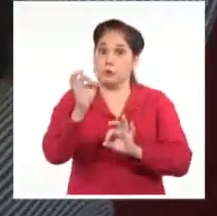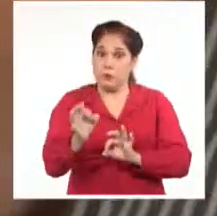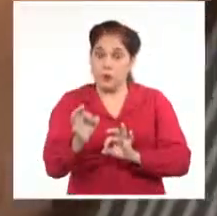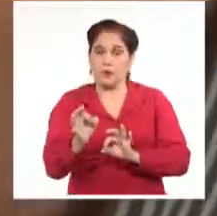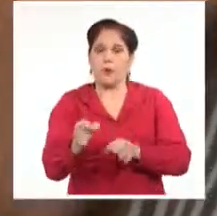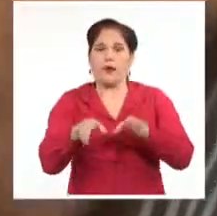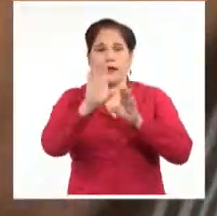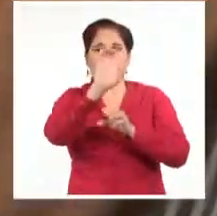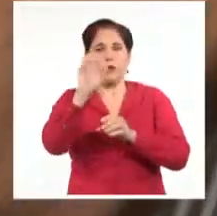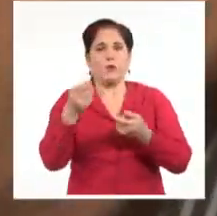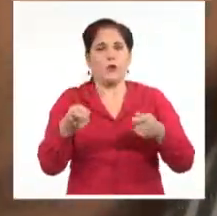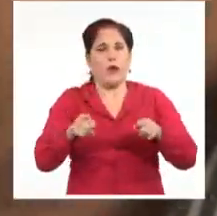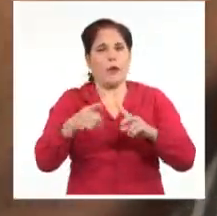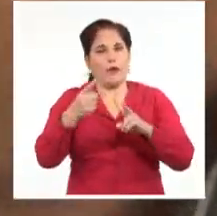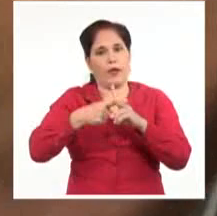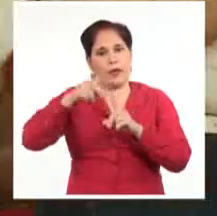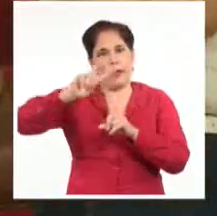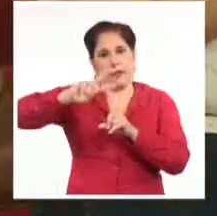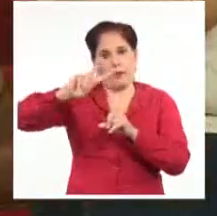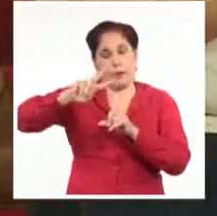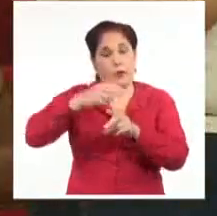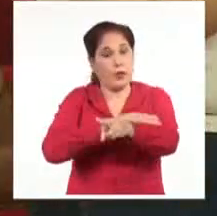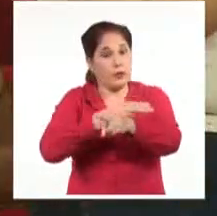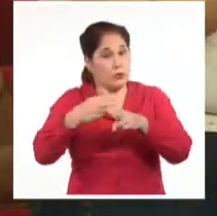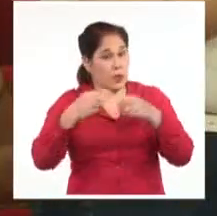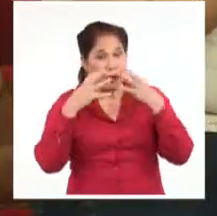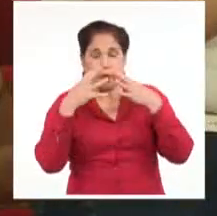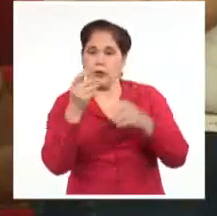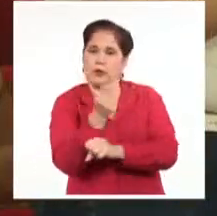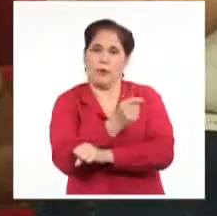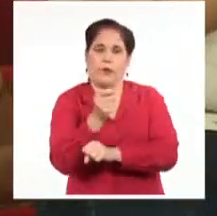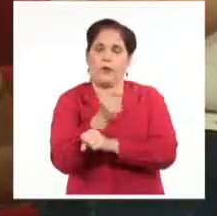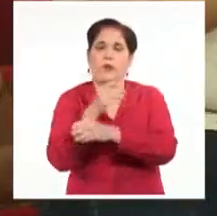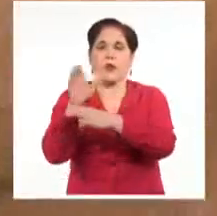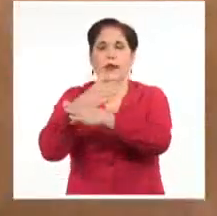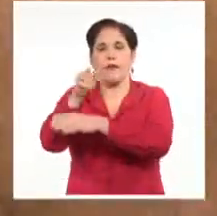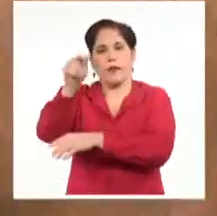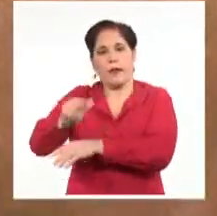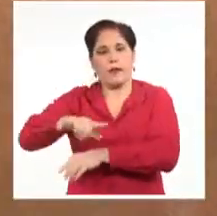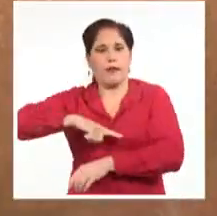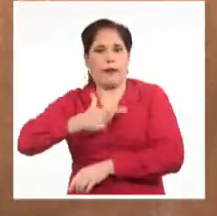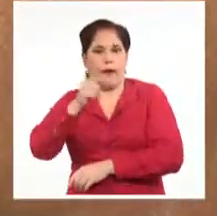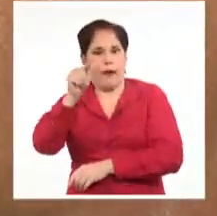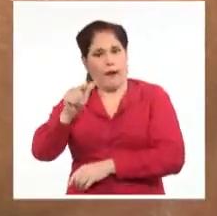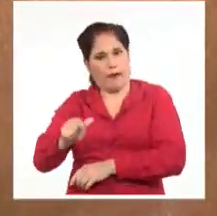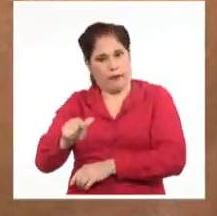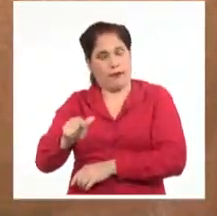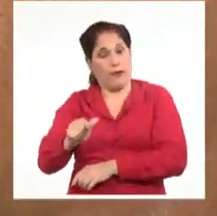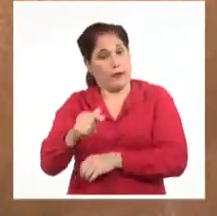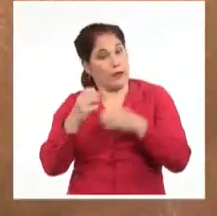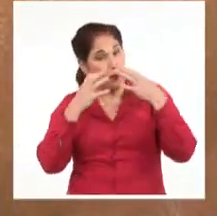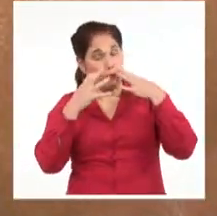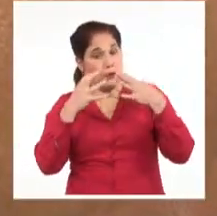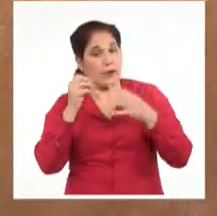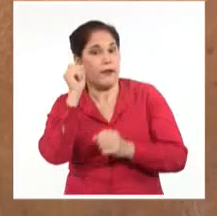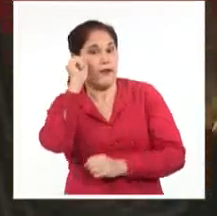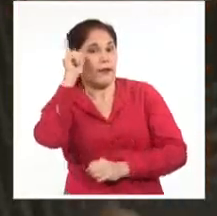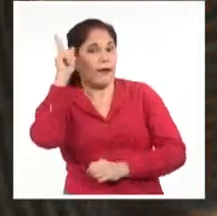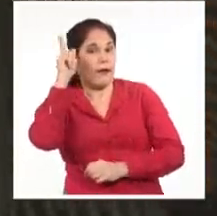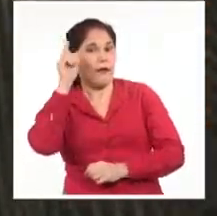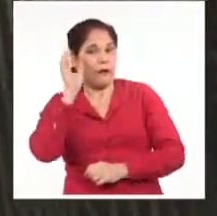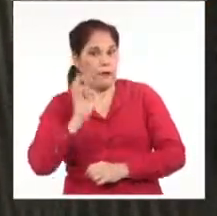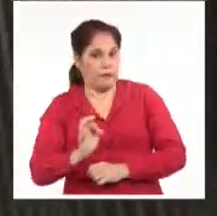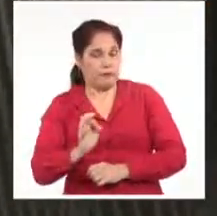de Radio y Televisión por su trayectoria como maestro de varias generaciones, con valiosos aportes a este